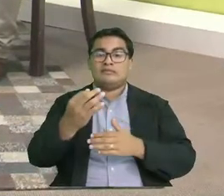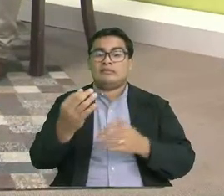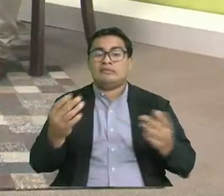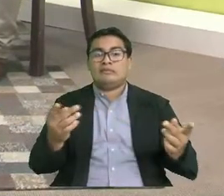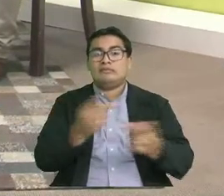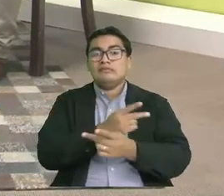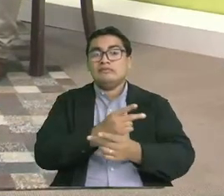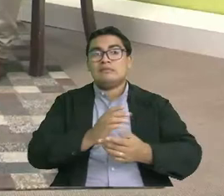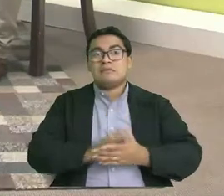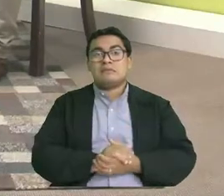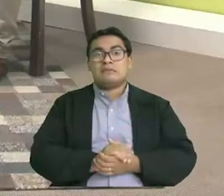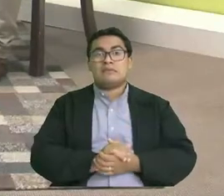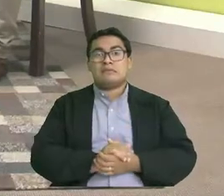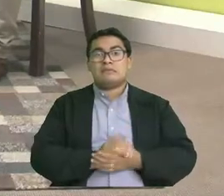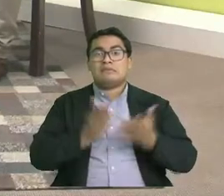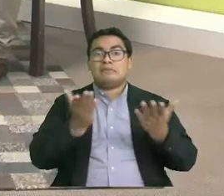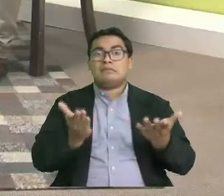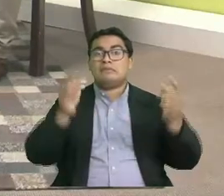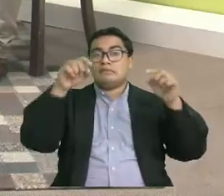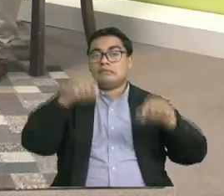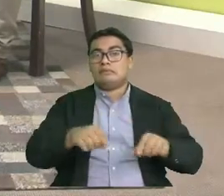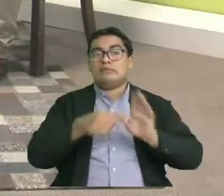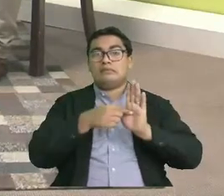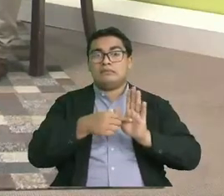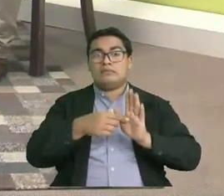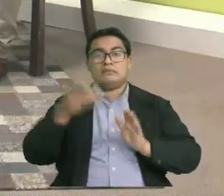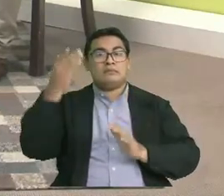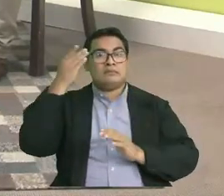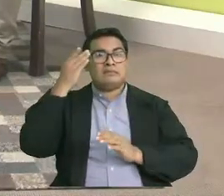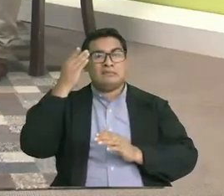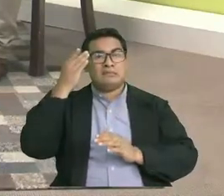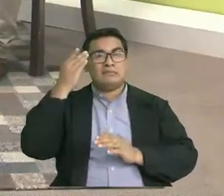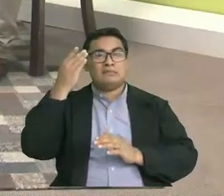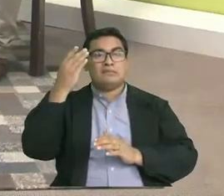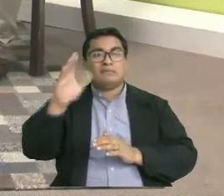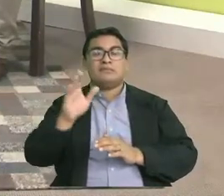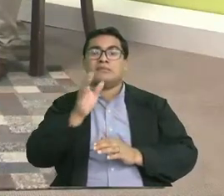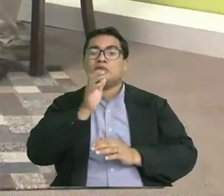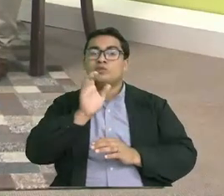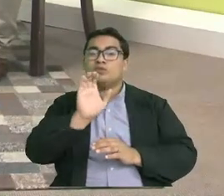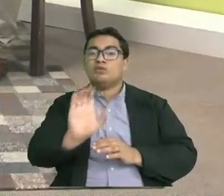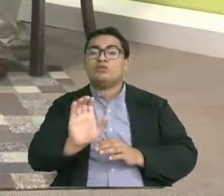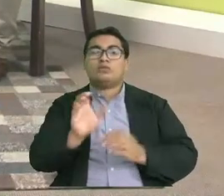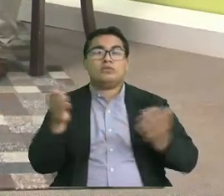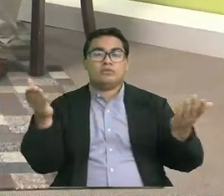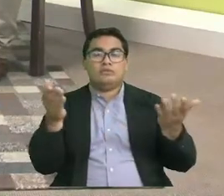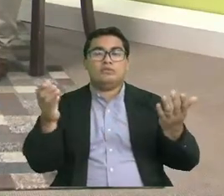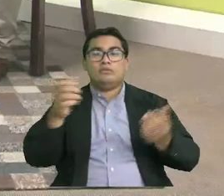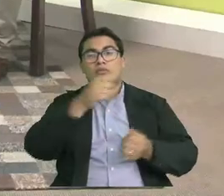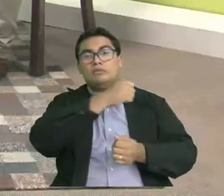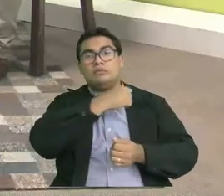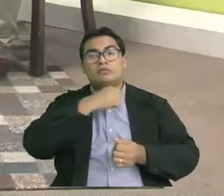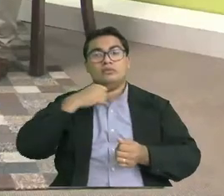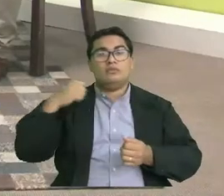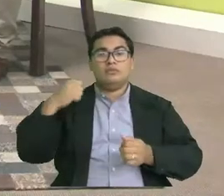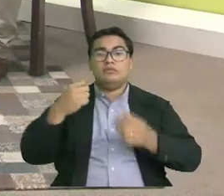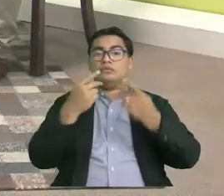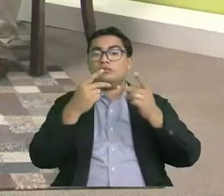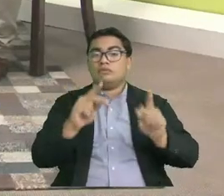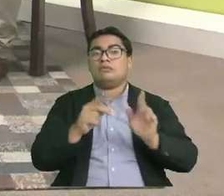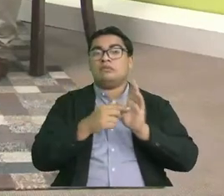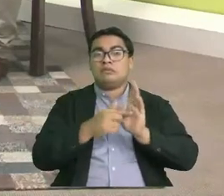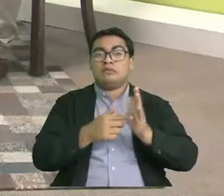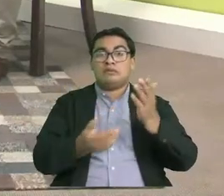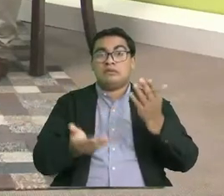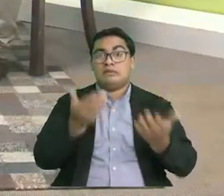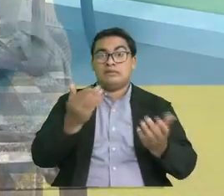exagerado. Ok, ahora, si sabemos que el niño, usted me estaba hablando del diagnóstico, de las pruebas precisamente, pero quizás el